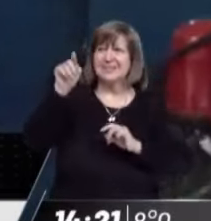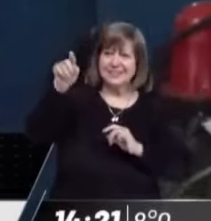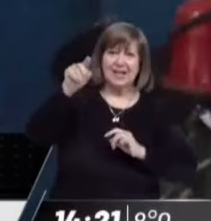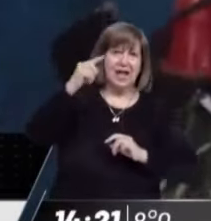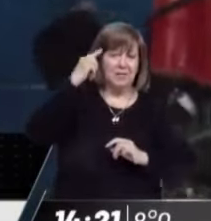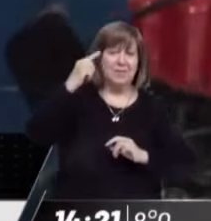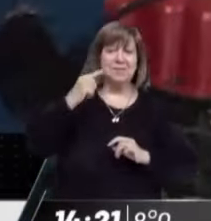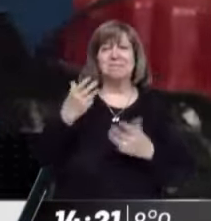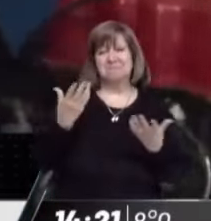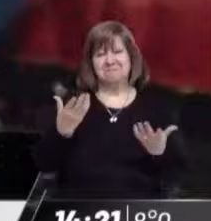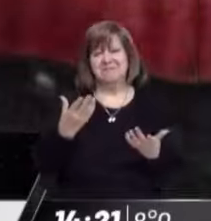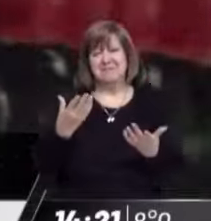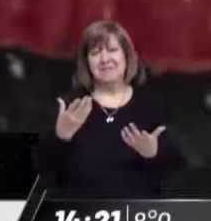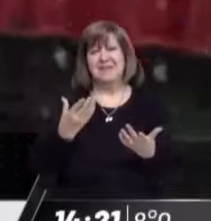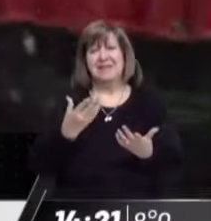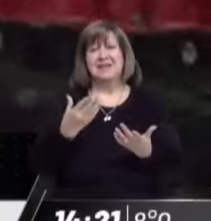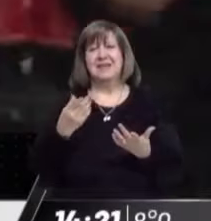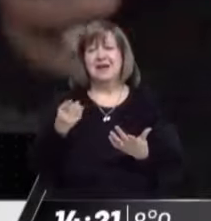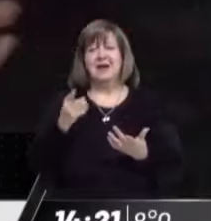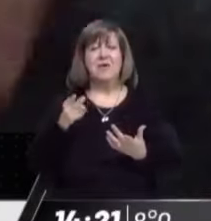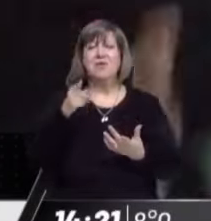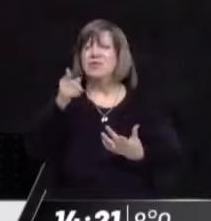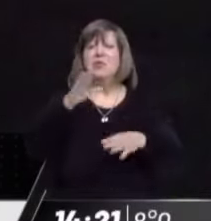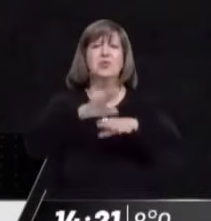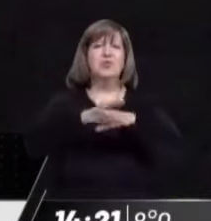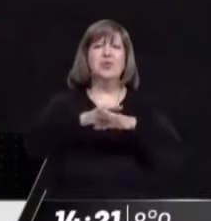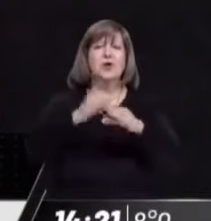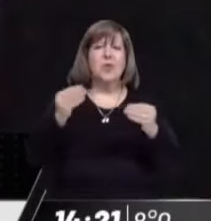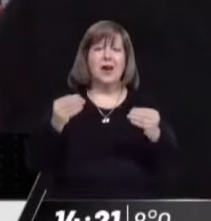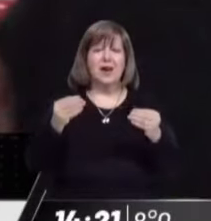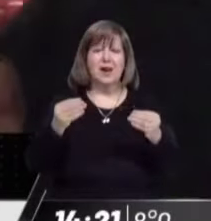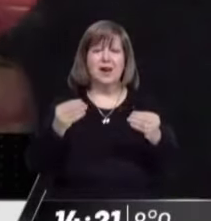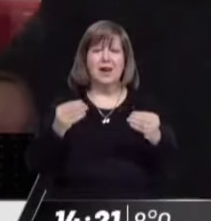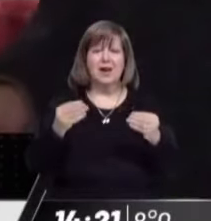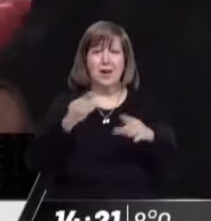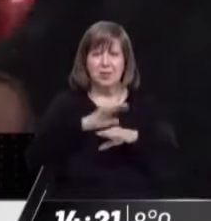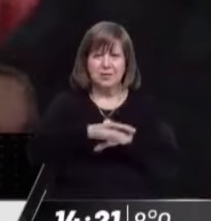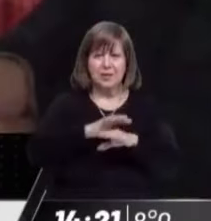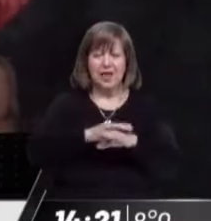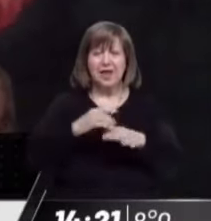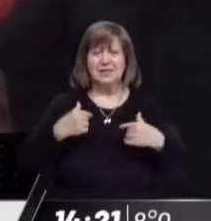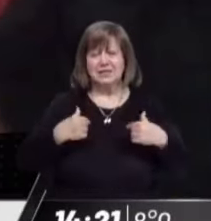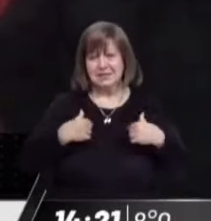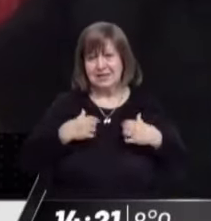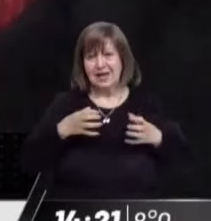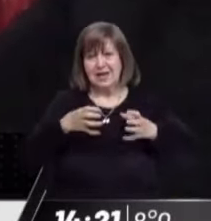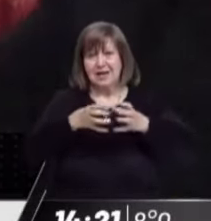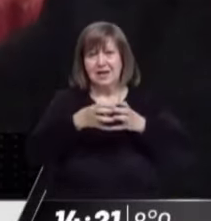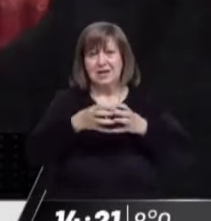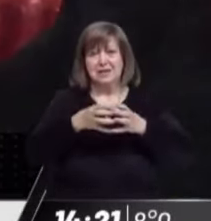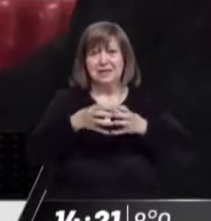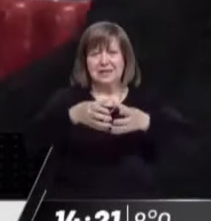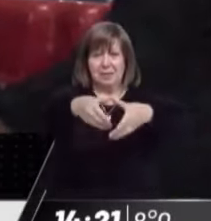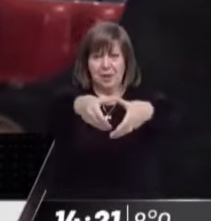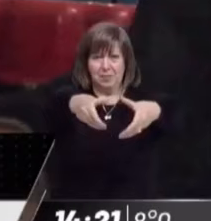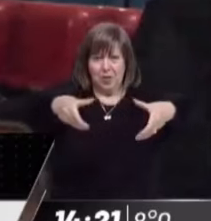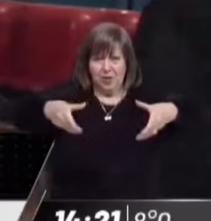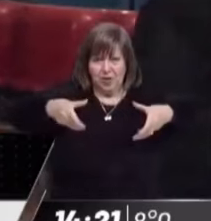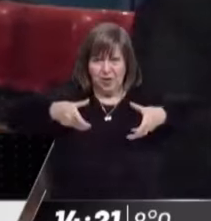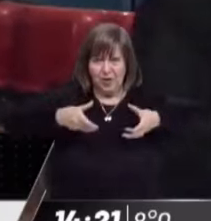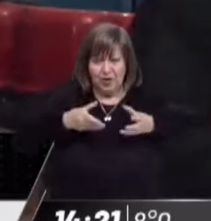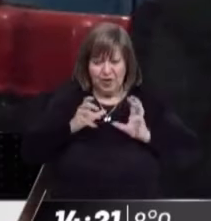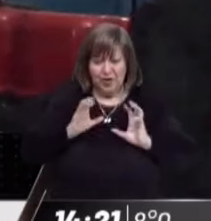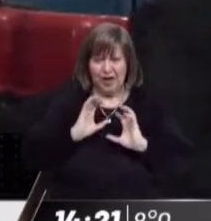Sport 4 que ya tenemos hecho. Jorge, ¿qué te tocó hacer a vos? ¿Armar el auto? Sí, somos la cabeza, digamos, del